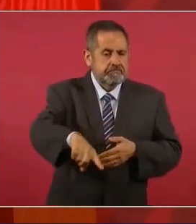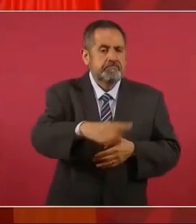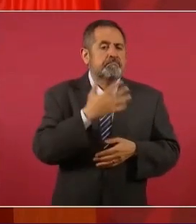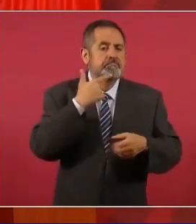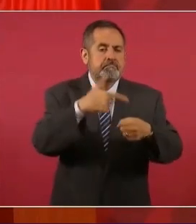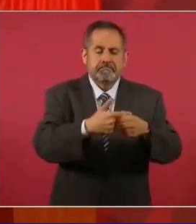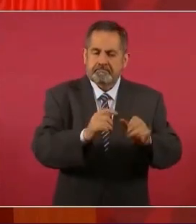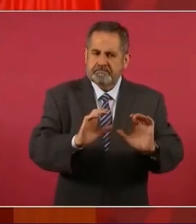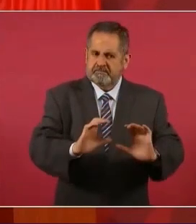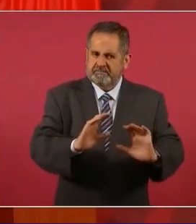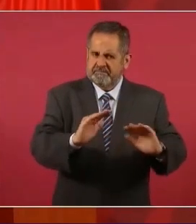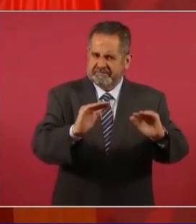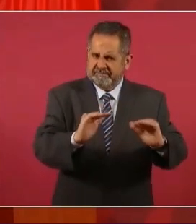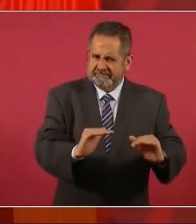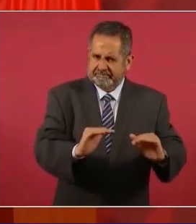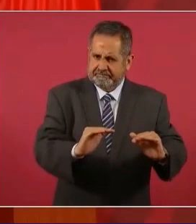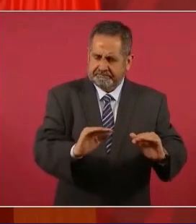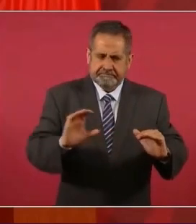al precio de las gasolinas.